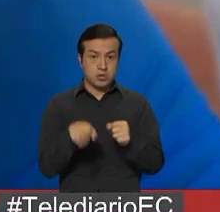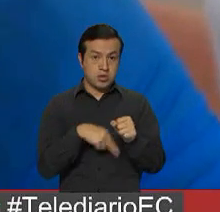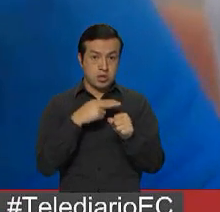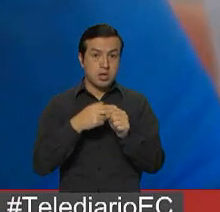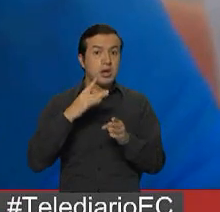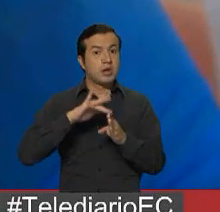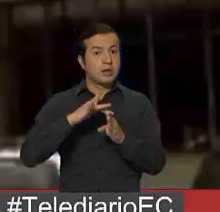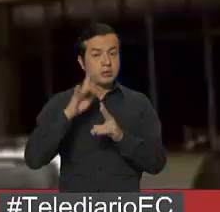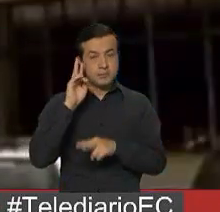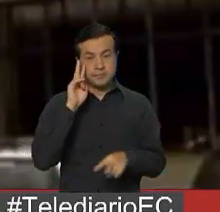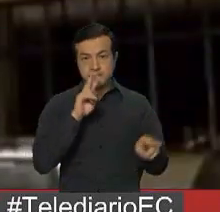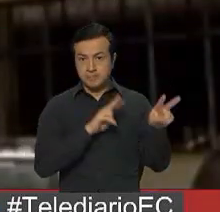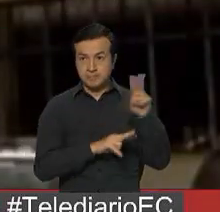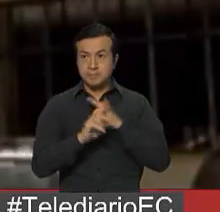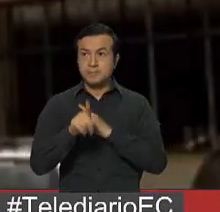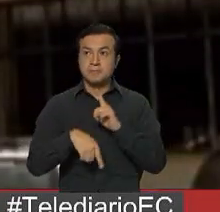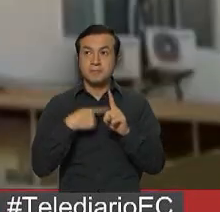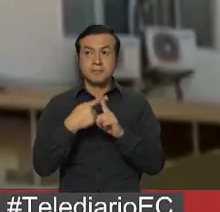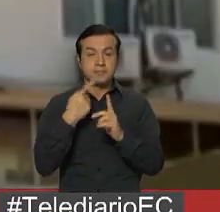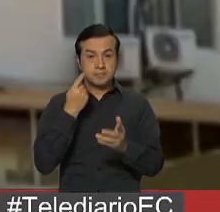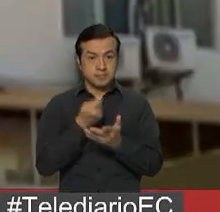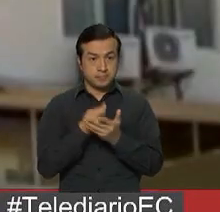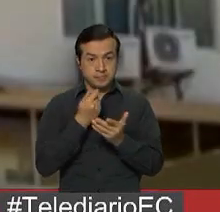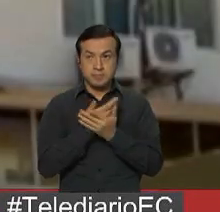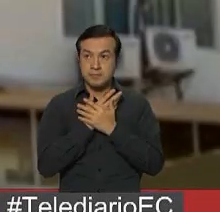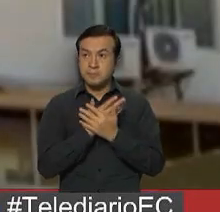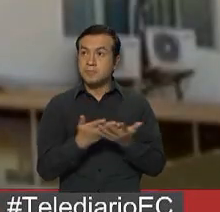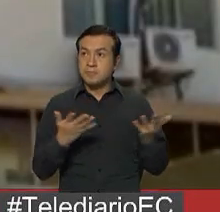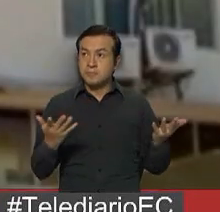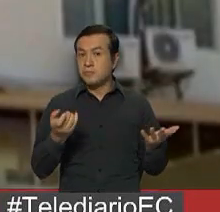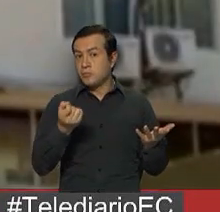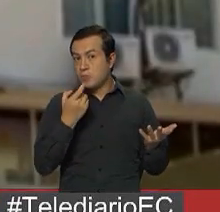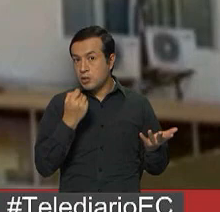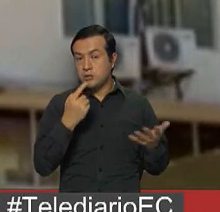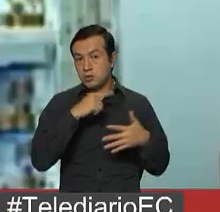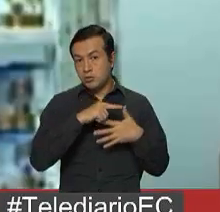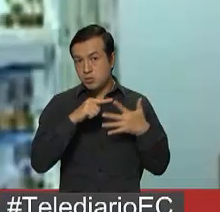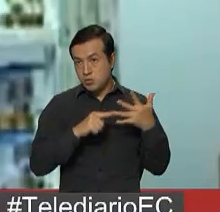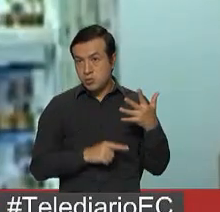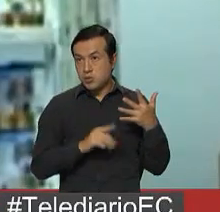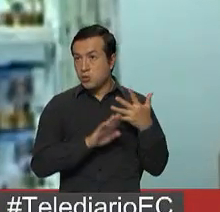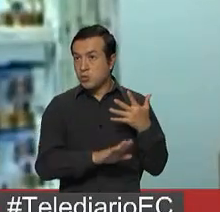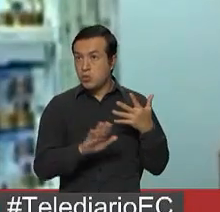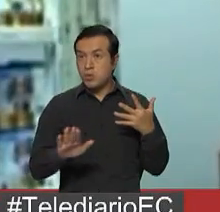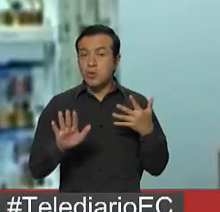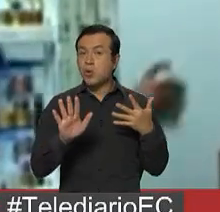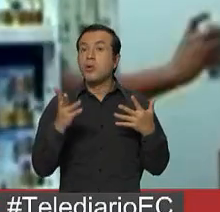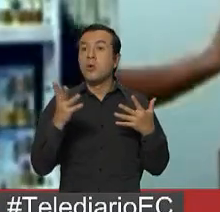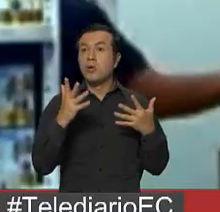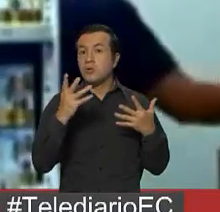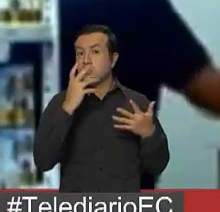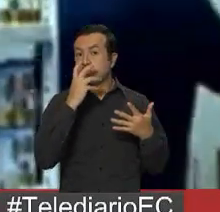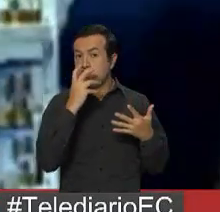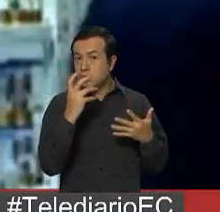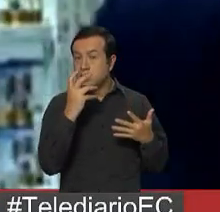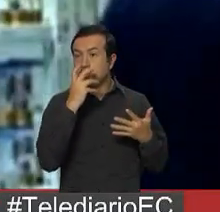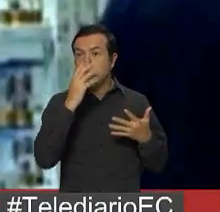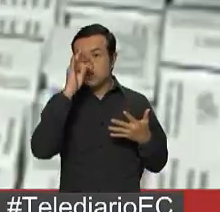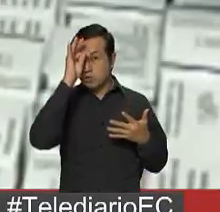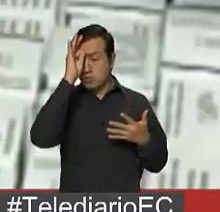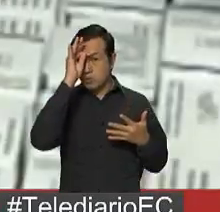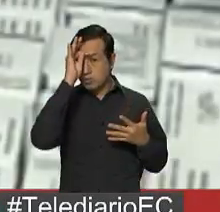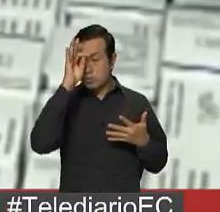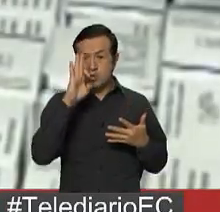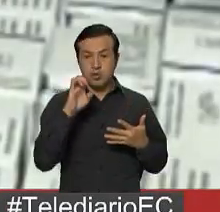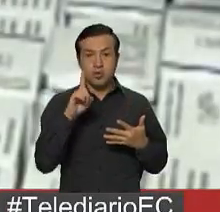gestión de riesgos también se analiza la adquisición de dispositivos medicamentos e insumos médicos utilización de ventiladores en el hospital teodoro